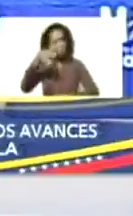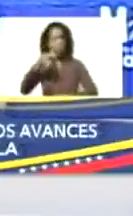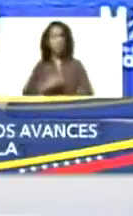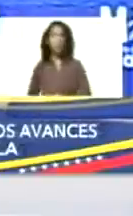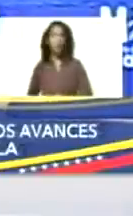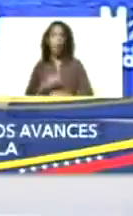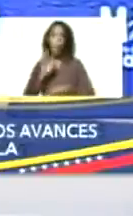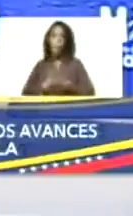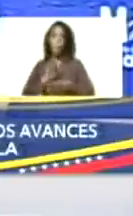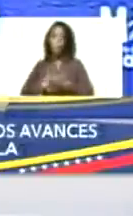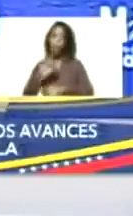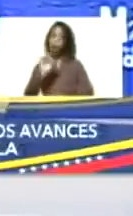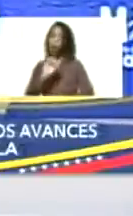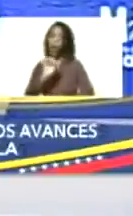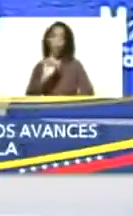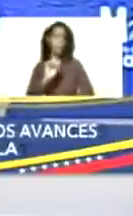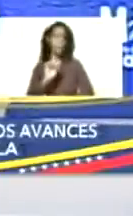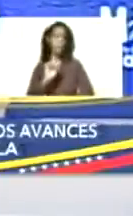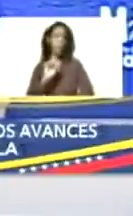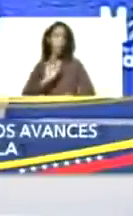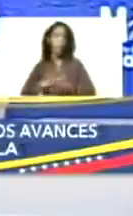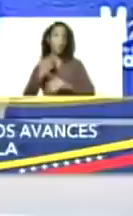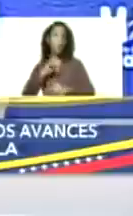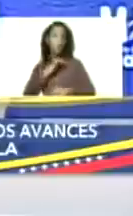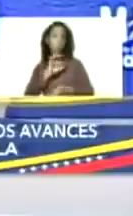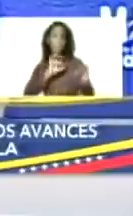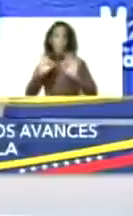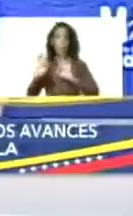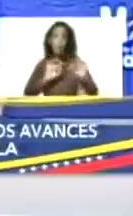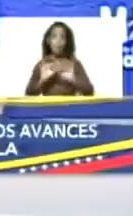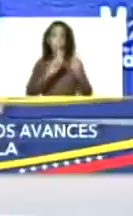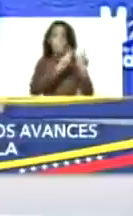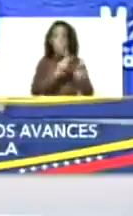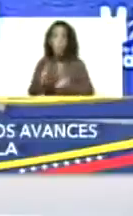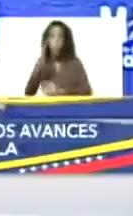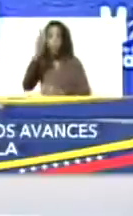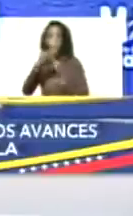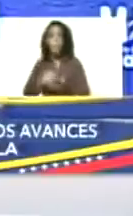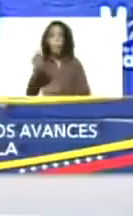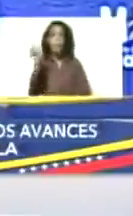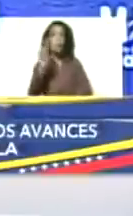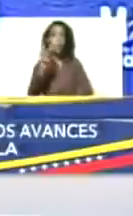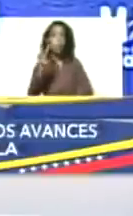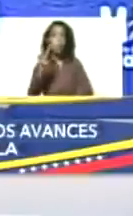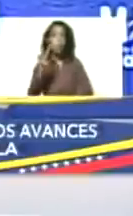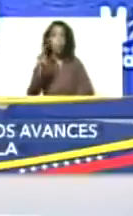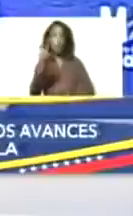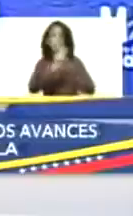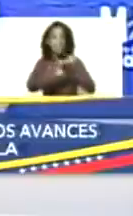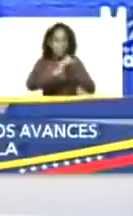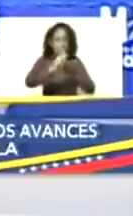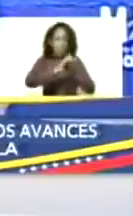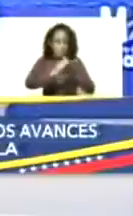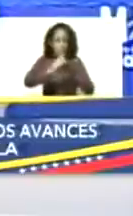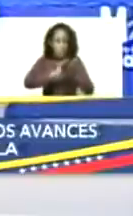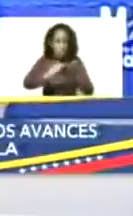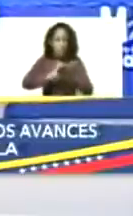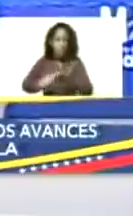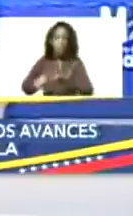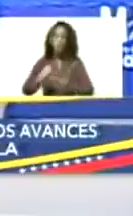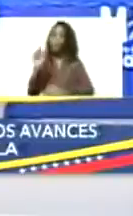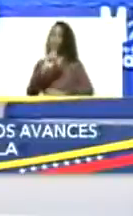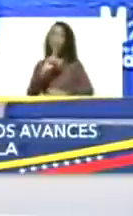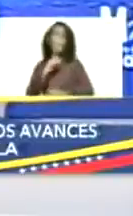Por ahora no. Porque estamos preparando el plan 2022 a detalle. No